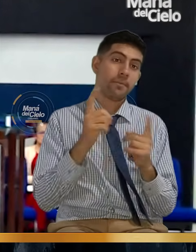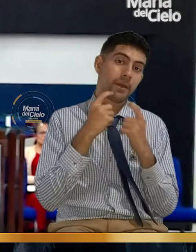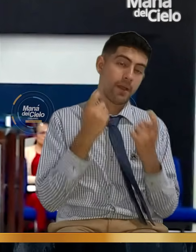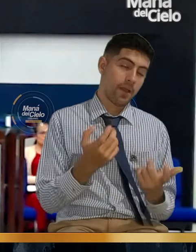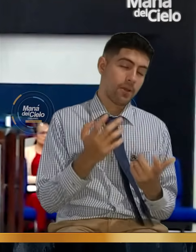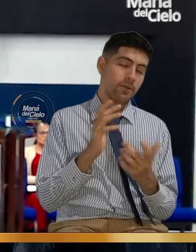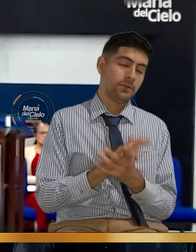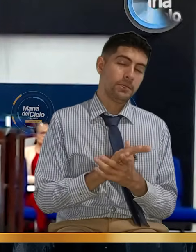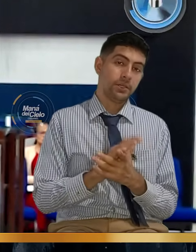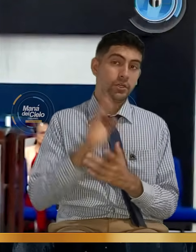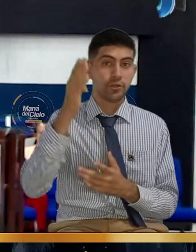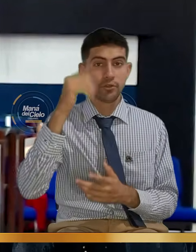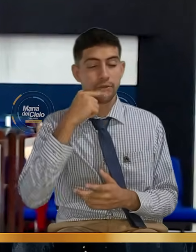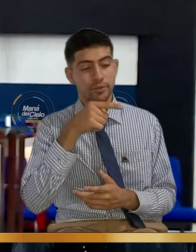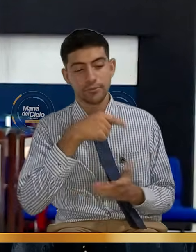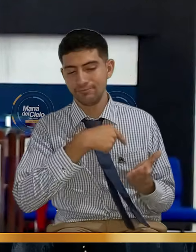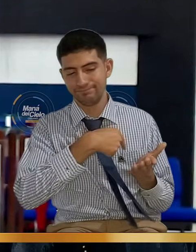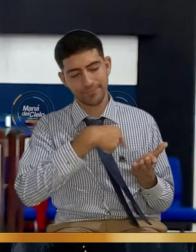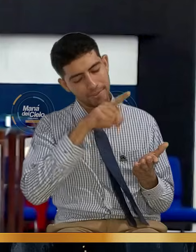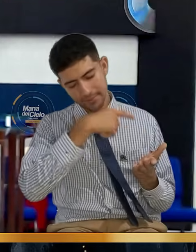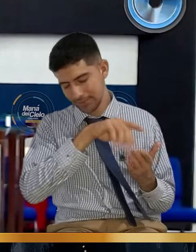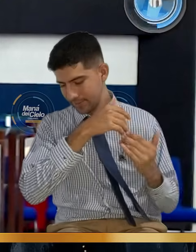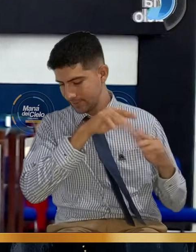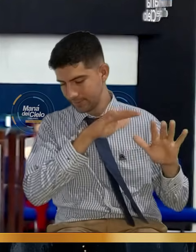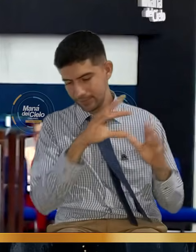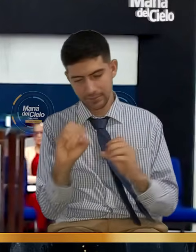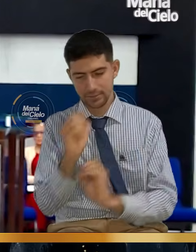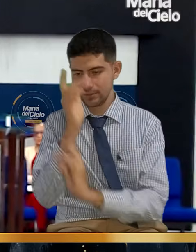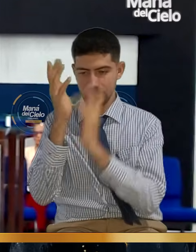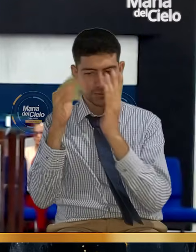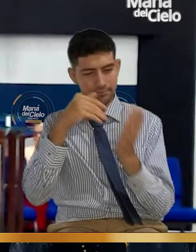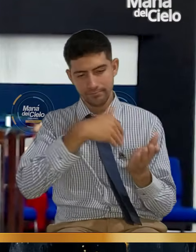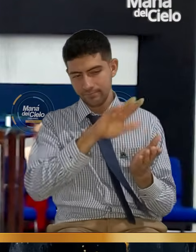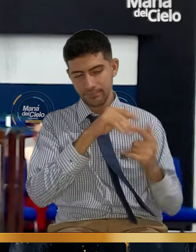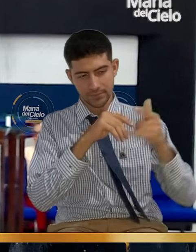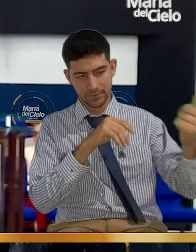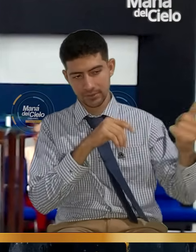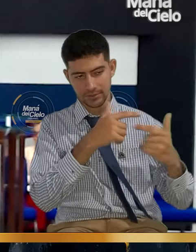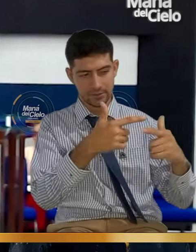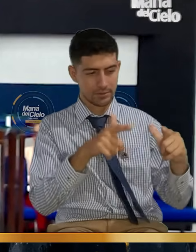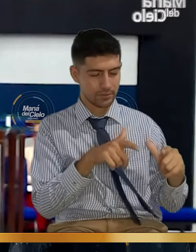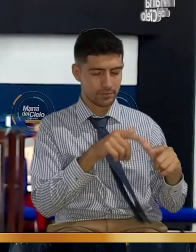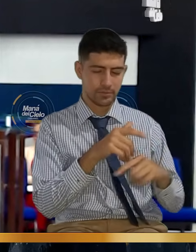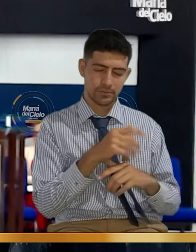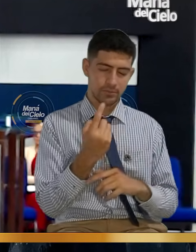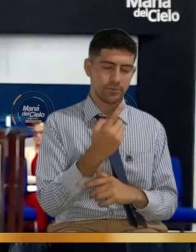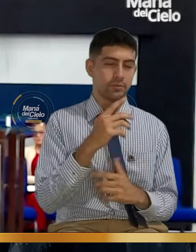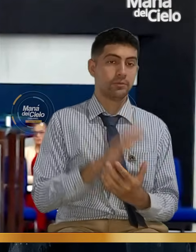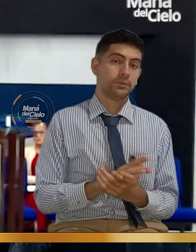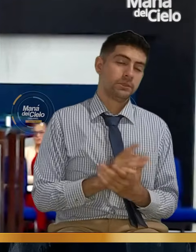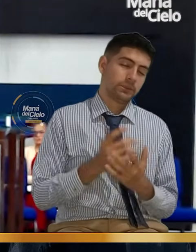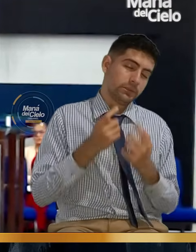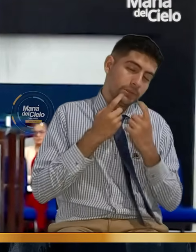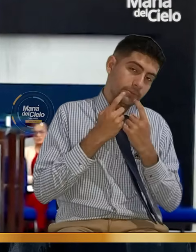Ganarás el pan con el sudor de tu frente. Y ustedes, mujeres, si no hubiese pecado, no tuvieran ese dolor de parto.